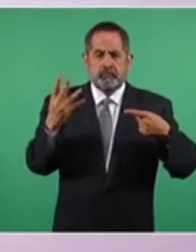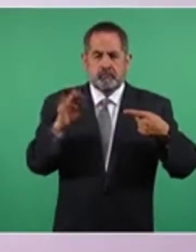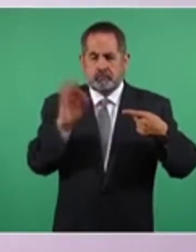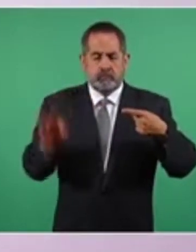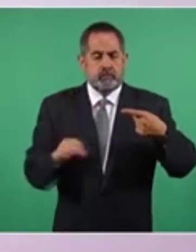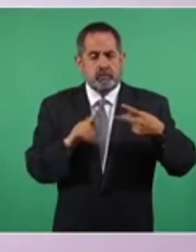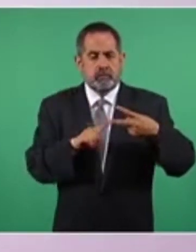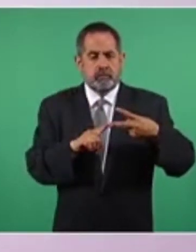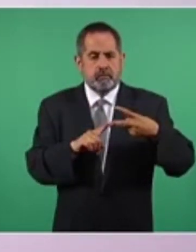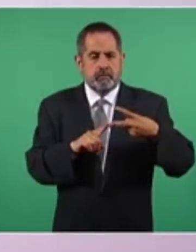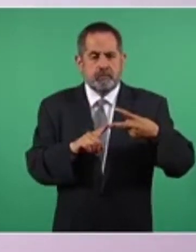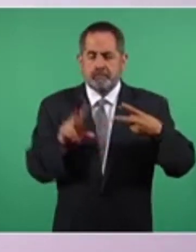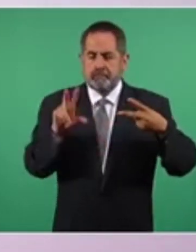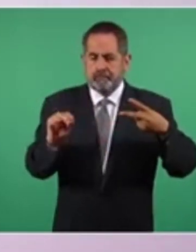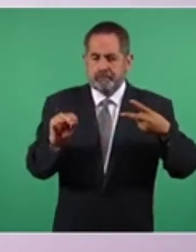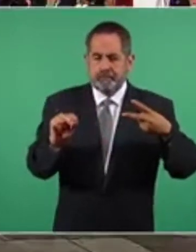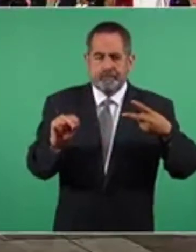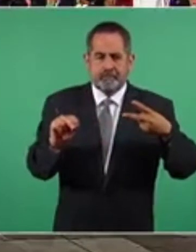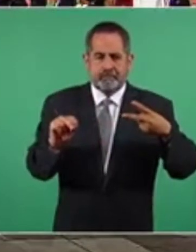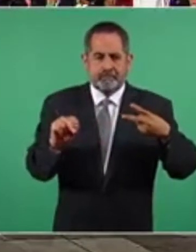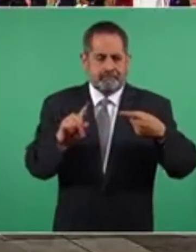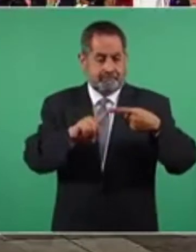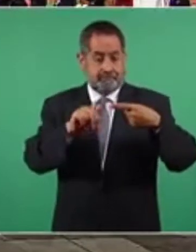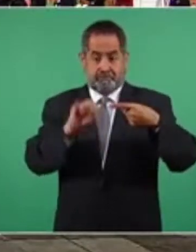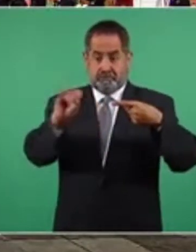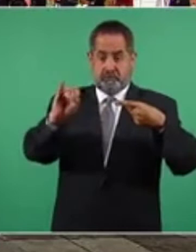87.4%. No,